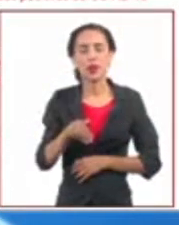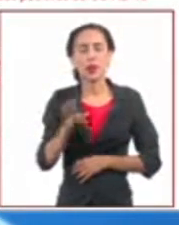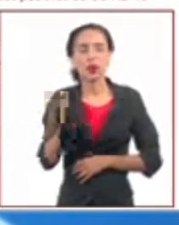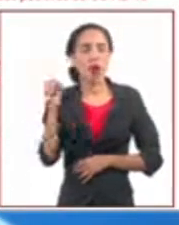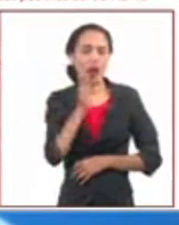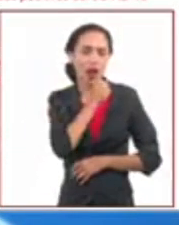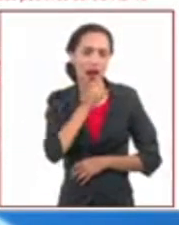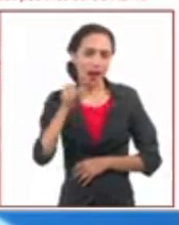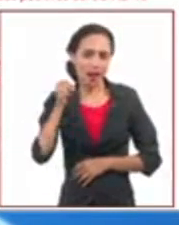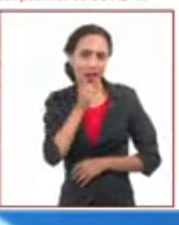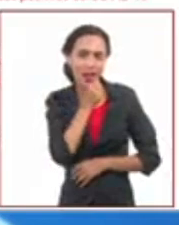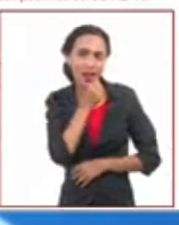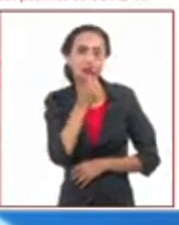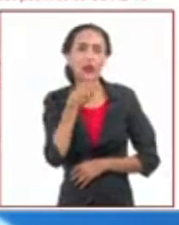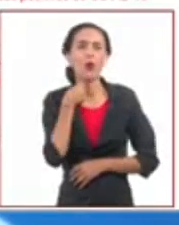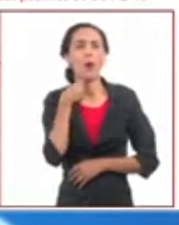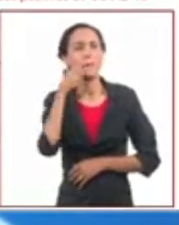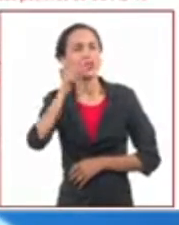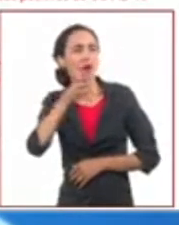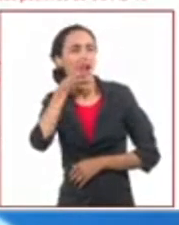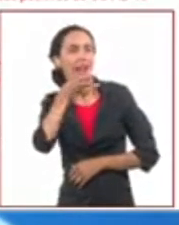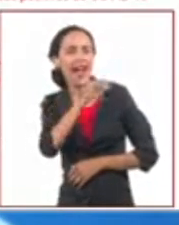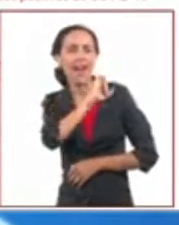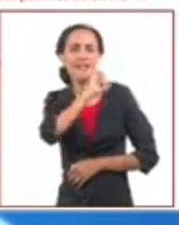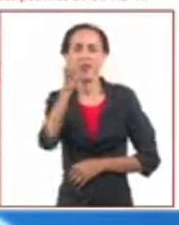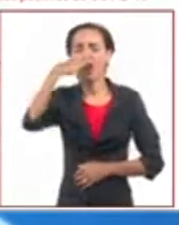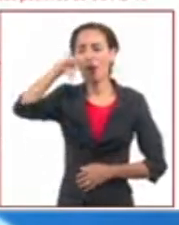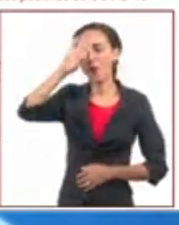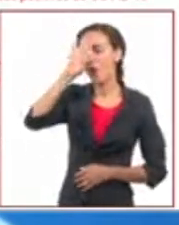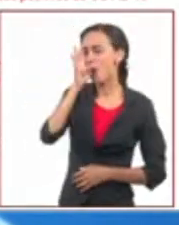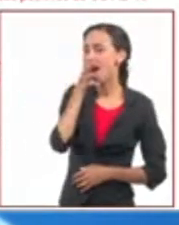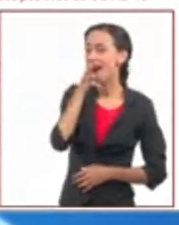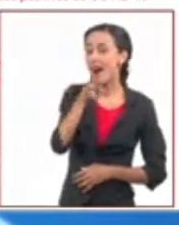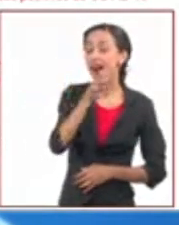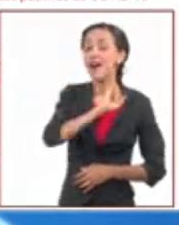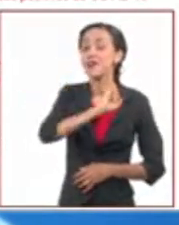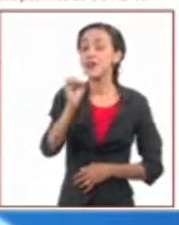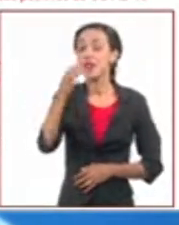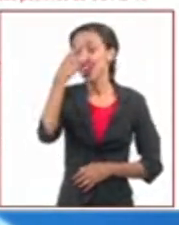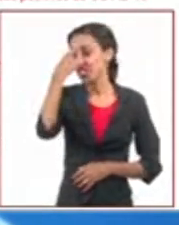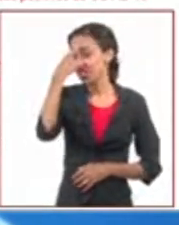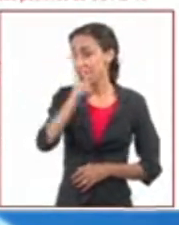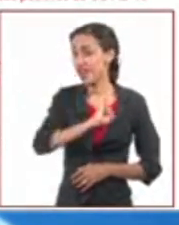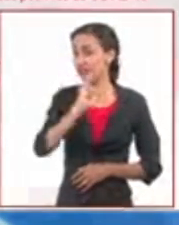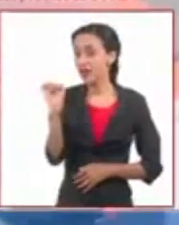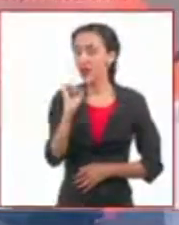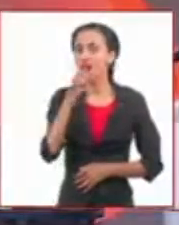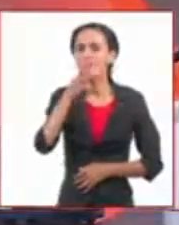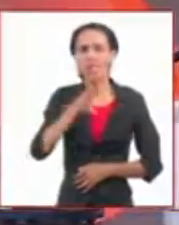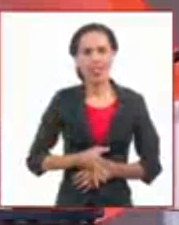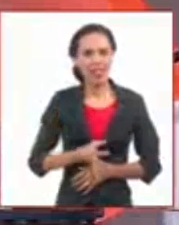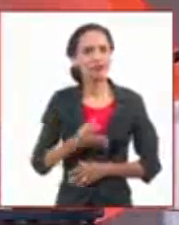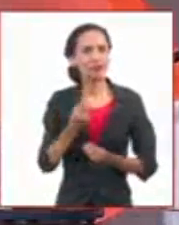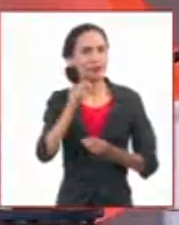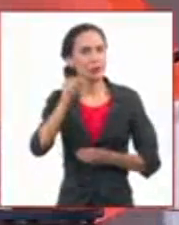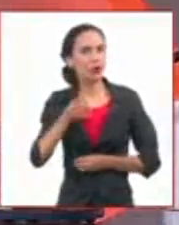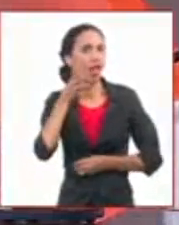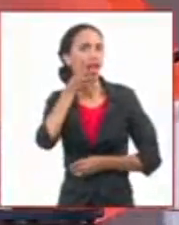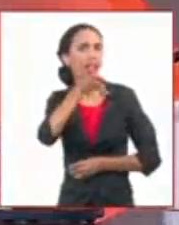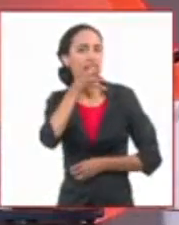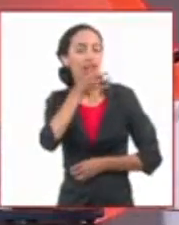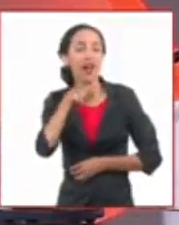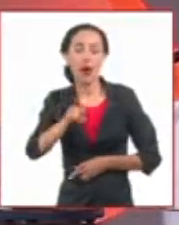debido a su viva cuba vive elche viva fidel que se escucharon en diversos momentos les propongo ver es